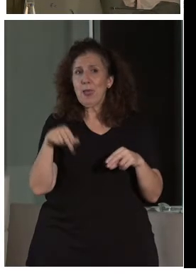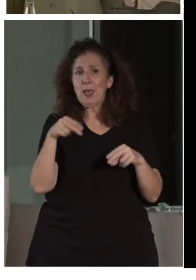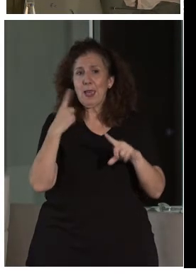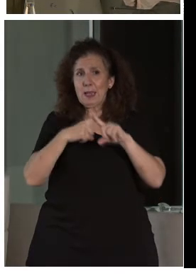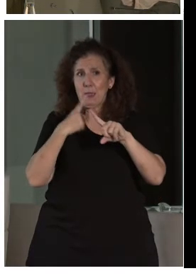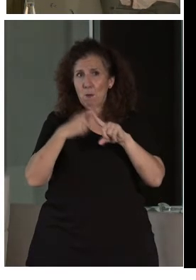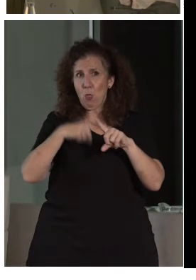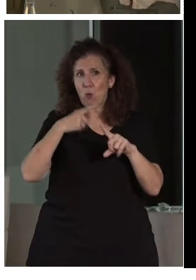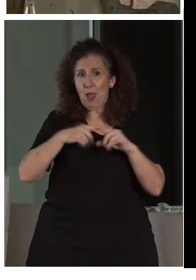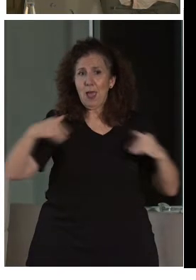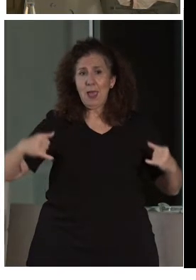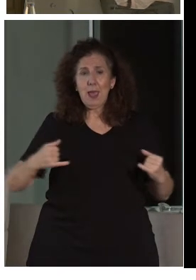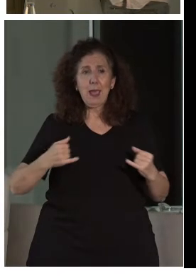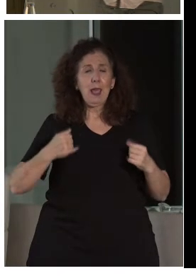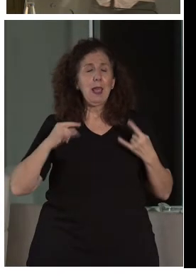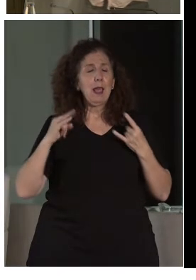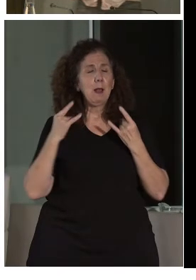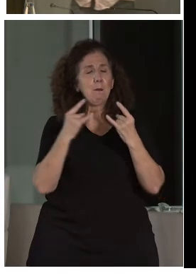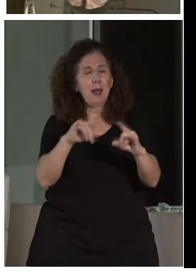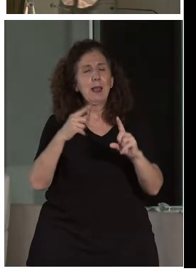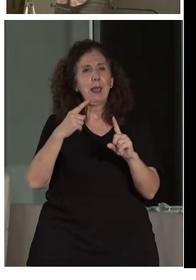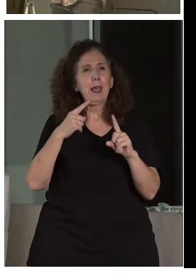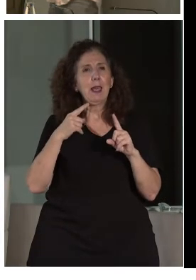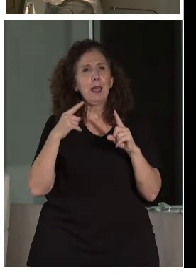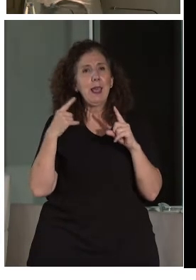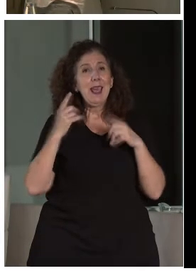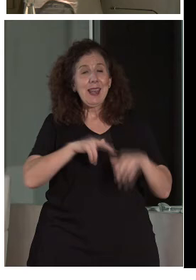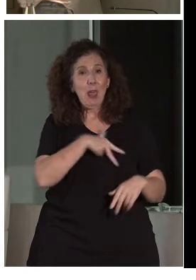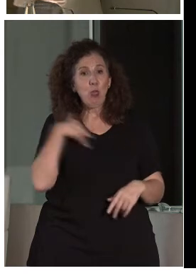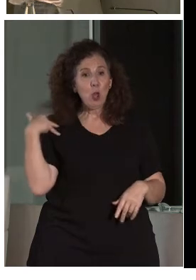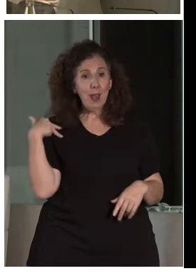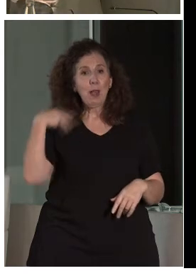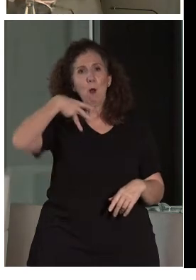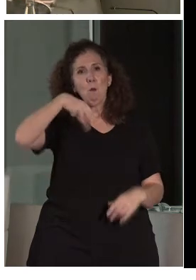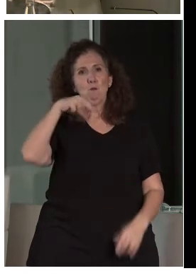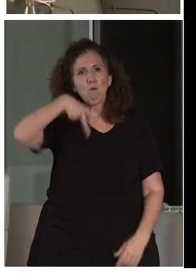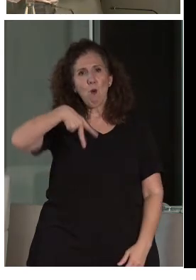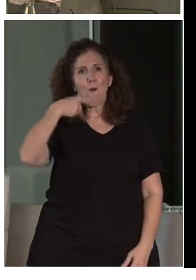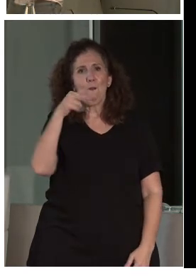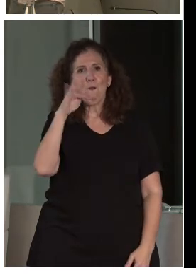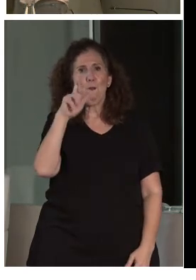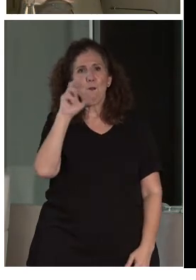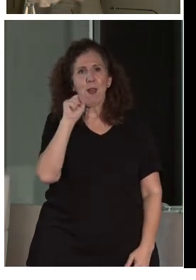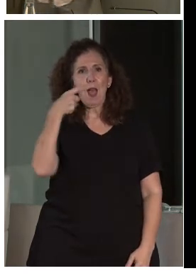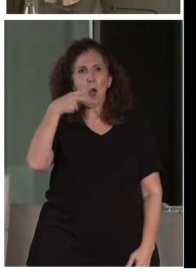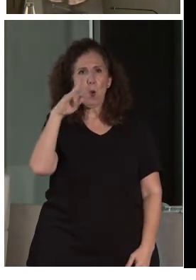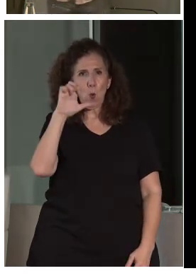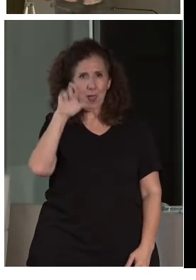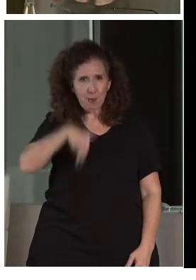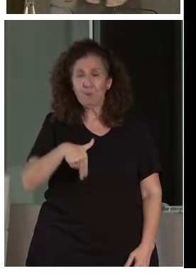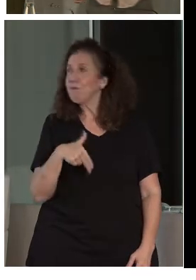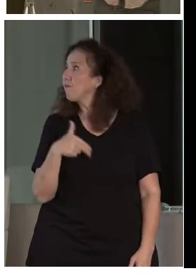¿Vale? También lo tienen en el Teide y también los tienen en el Teide, Monfragüe y nosotros.